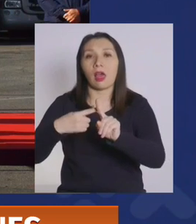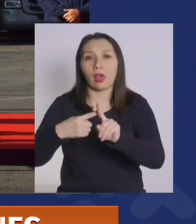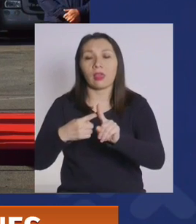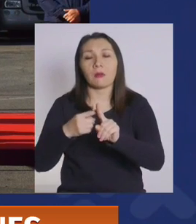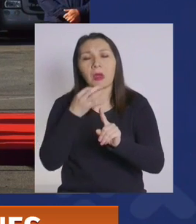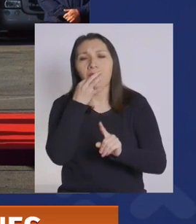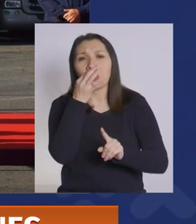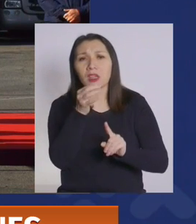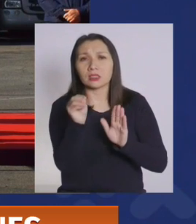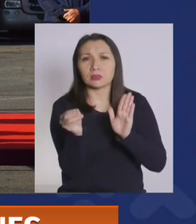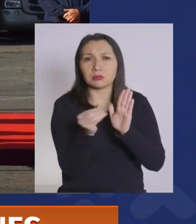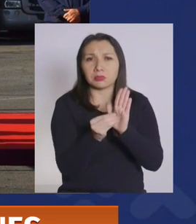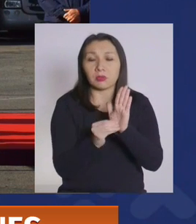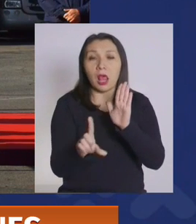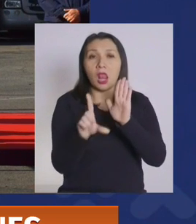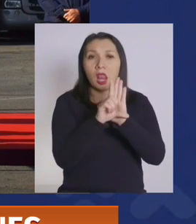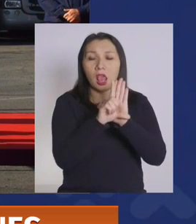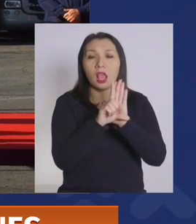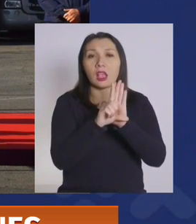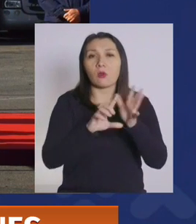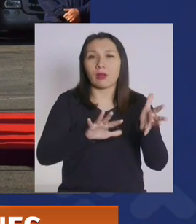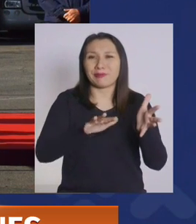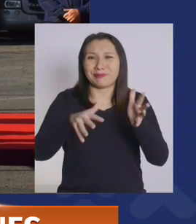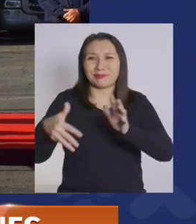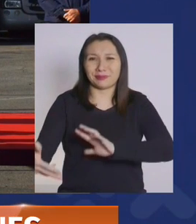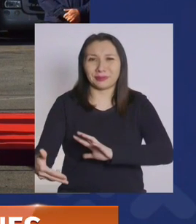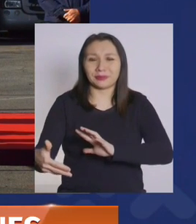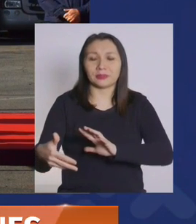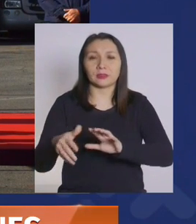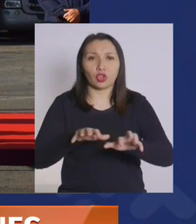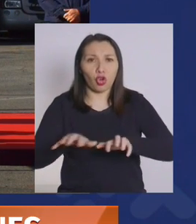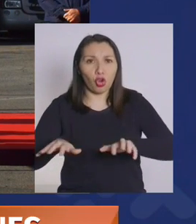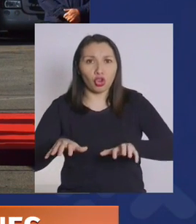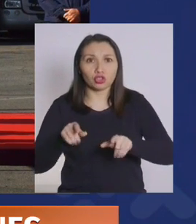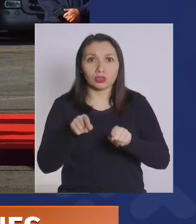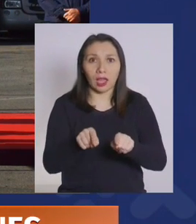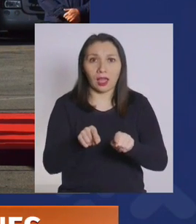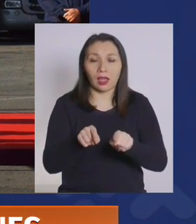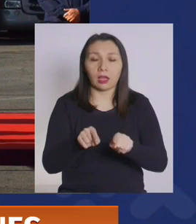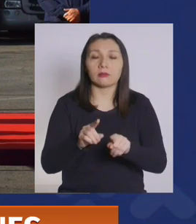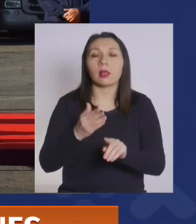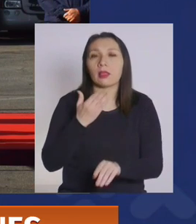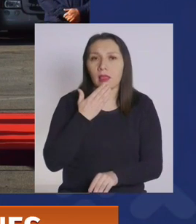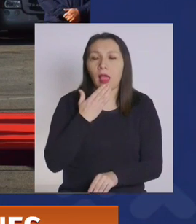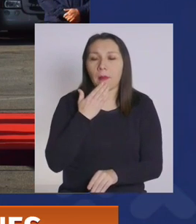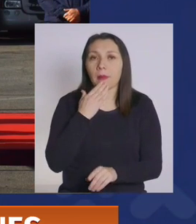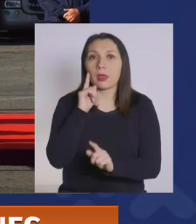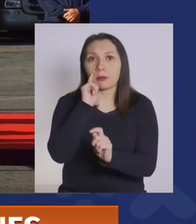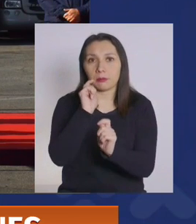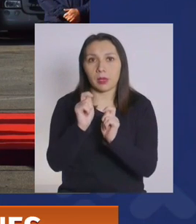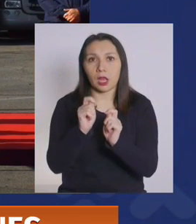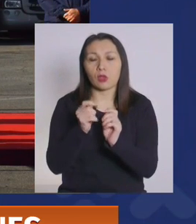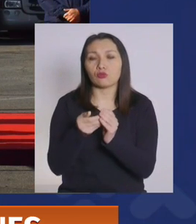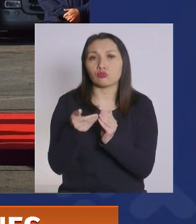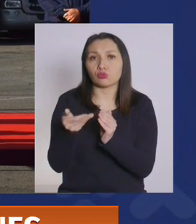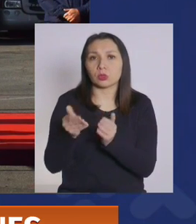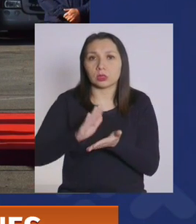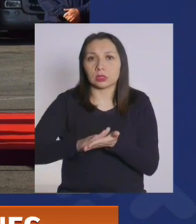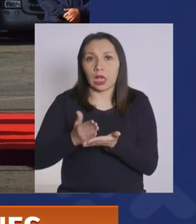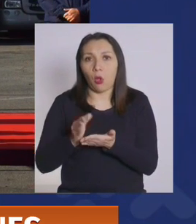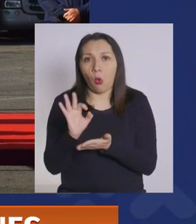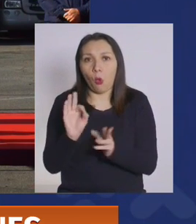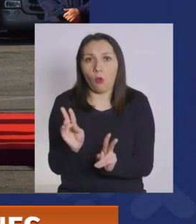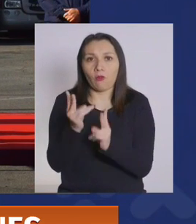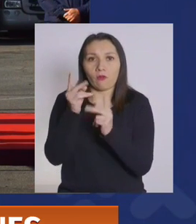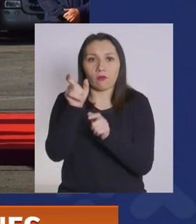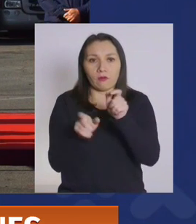ley supone que ahí, además de la destrucción física, material, también se está poniendo en riesgo la salud o la vida